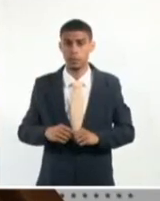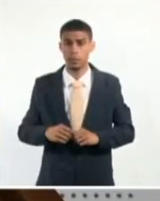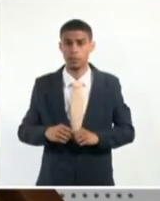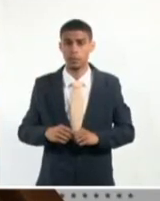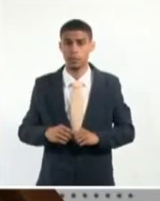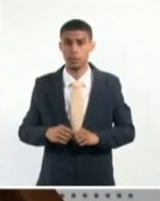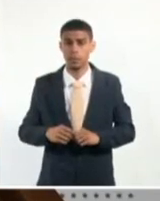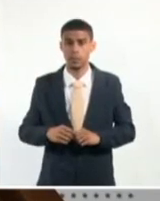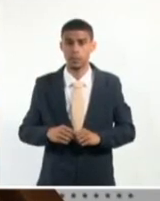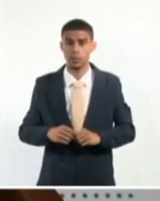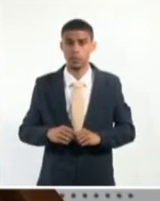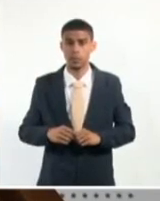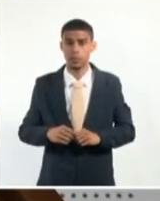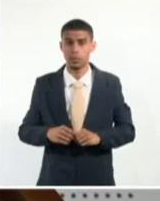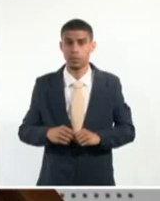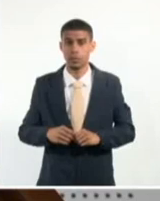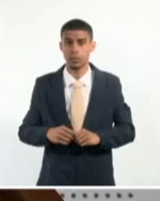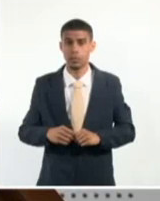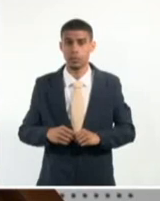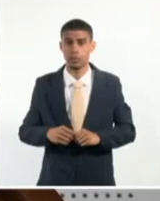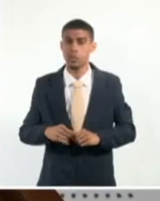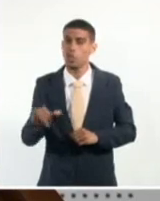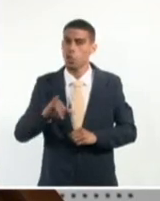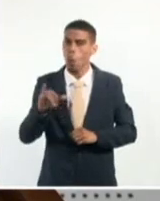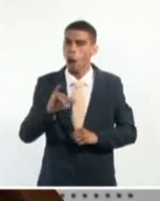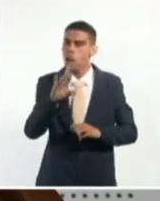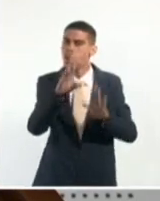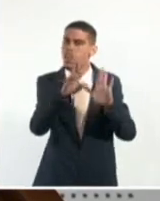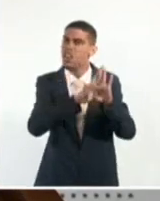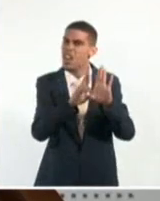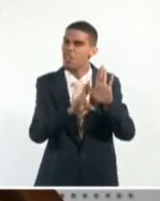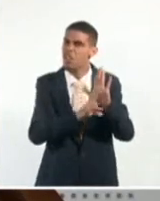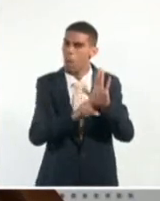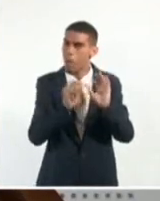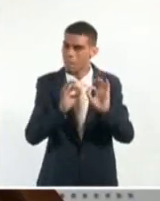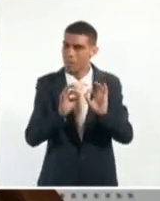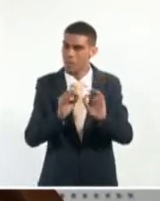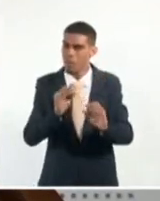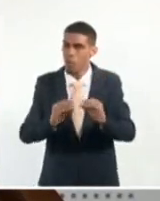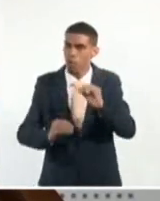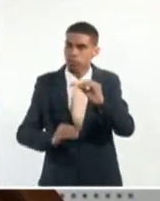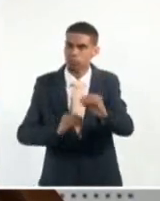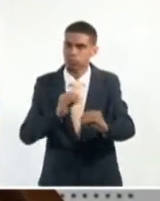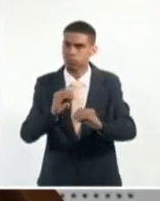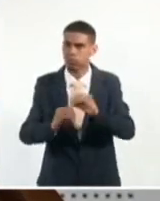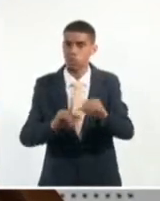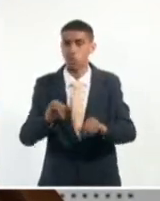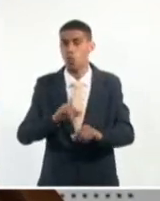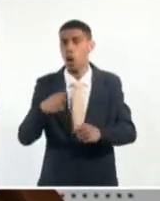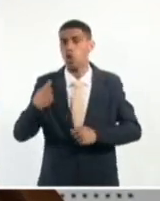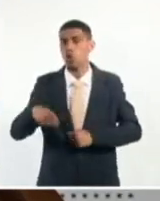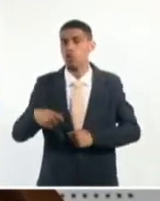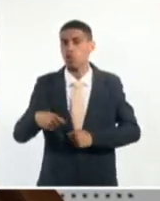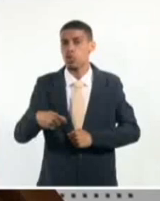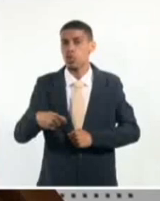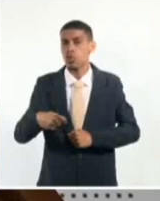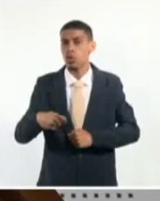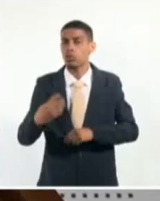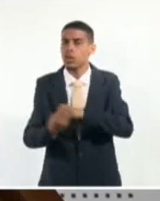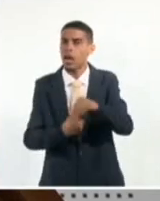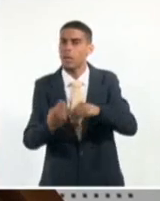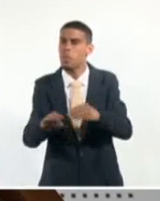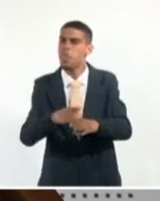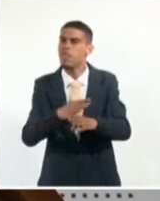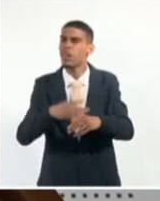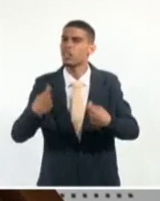profunda reforma procesal y judicial, el perfeccionamiento del ordenamiento jurídico con la regulación de varios derechos